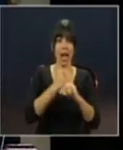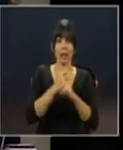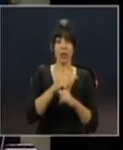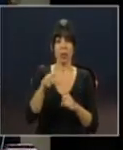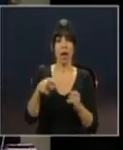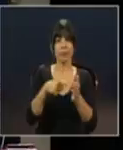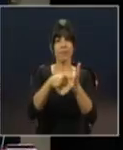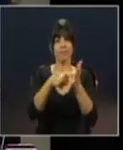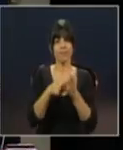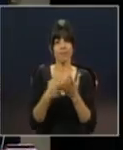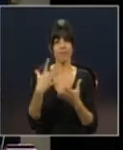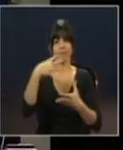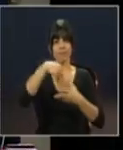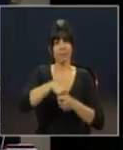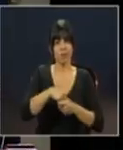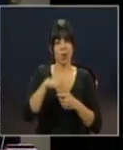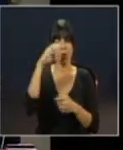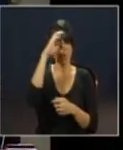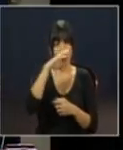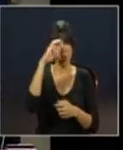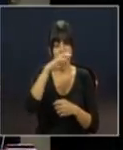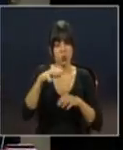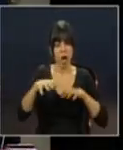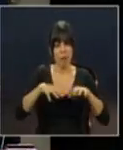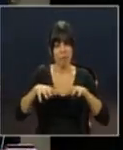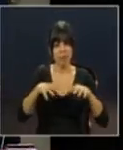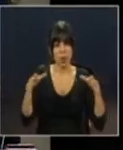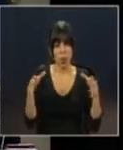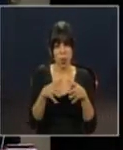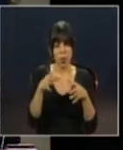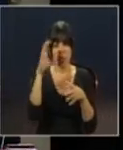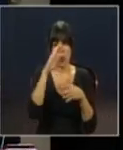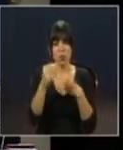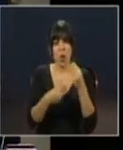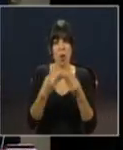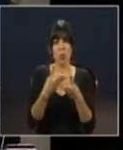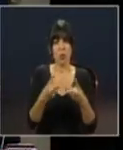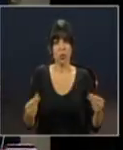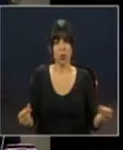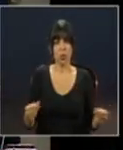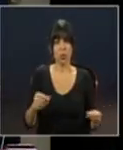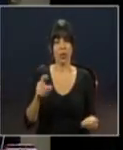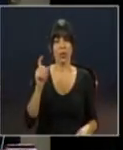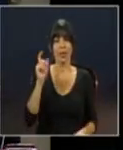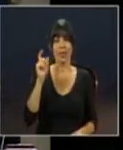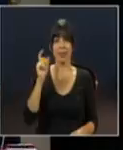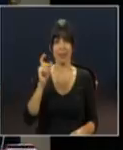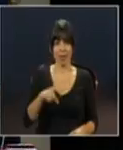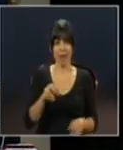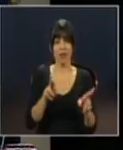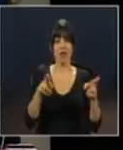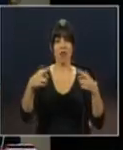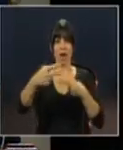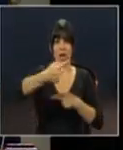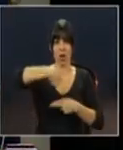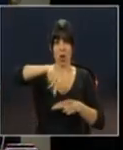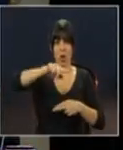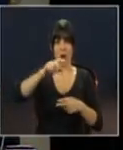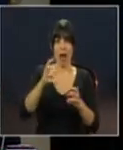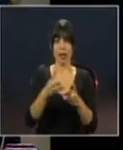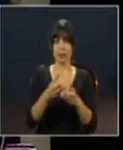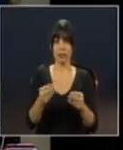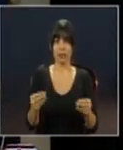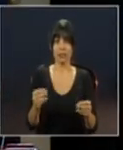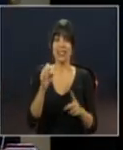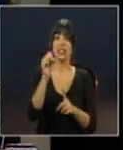su involucramiento activo en la búsqueda de una solución que necesariamente debe ser regional, situación que llegó